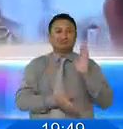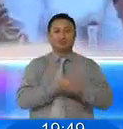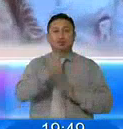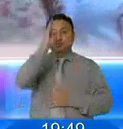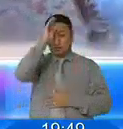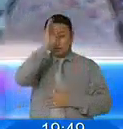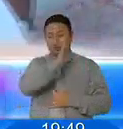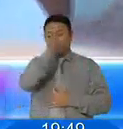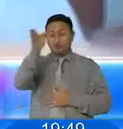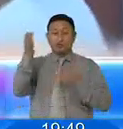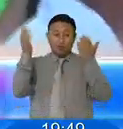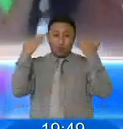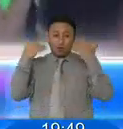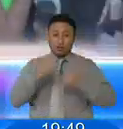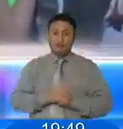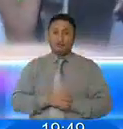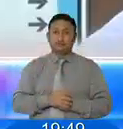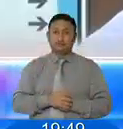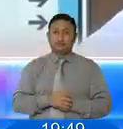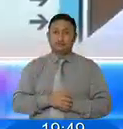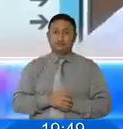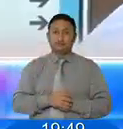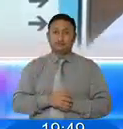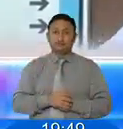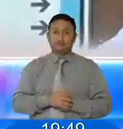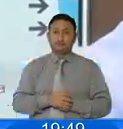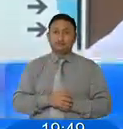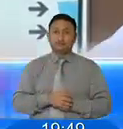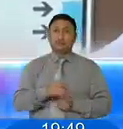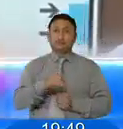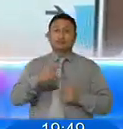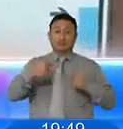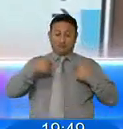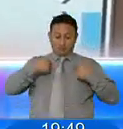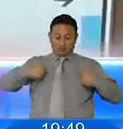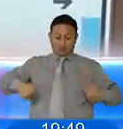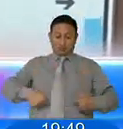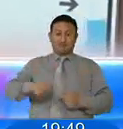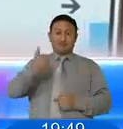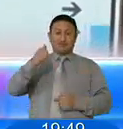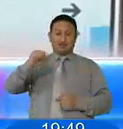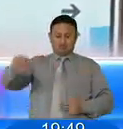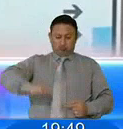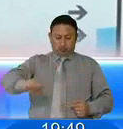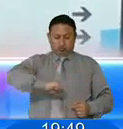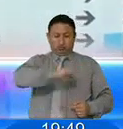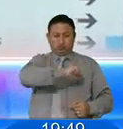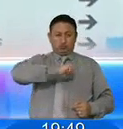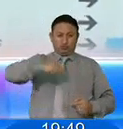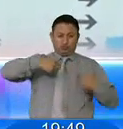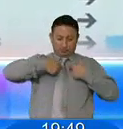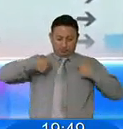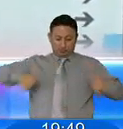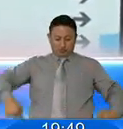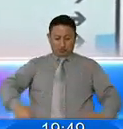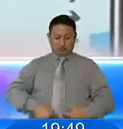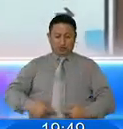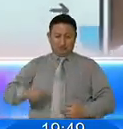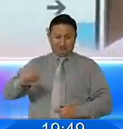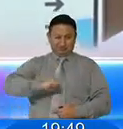en Guayaquil. La mayoría del trauma son a nivel de tórax, son 10 puñaladas a nivel de tórax, ya, y